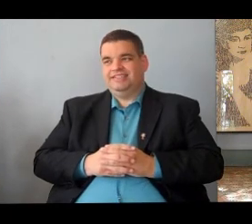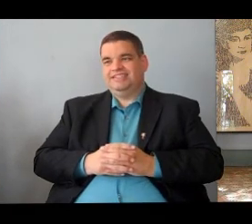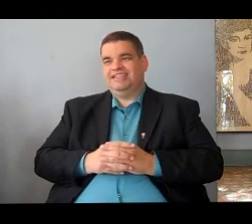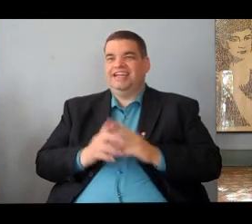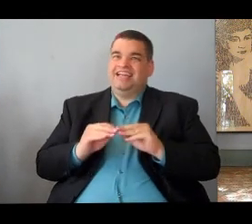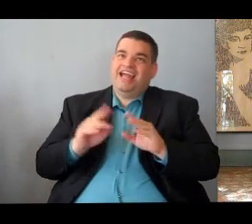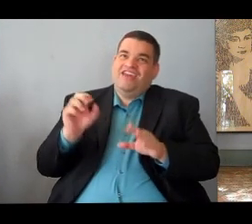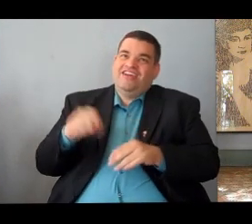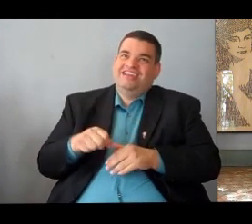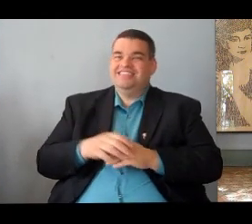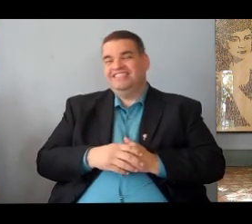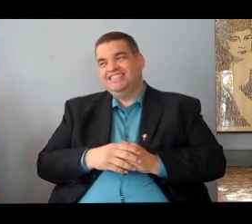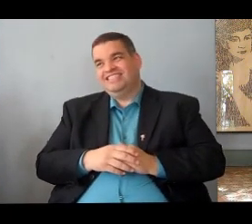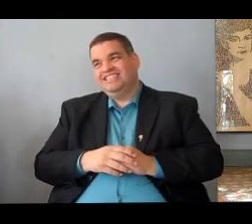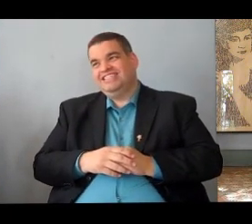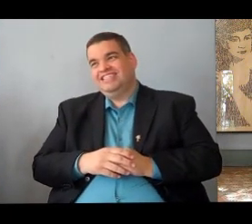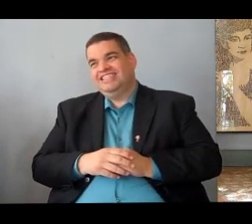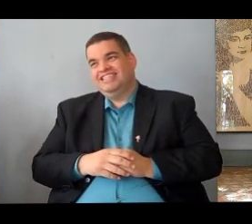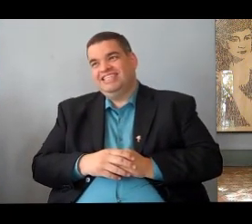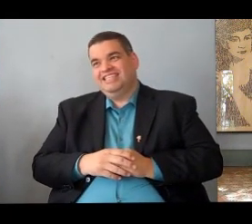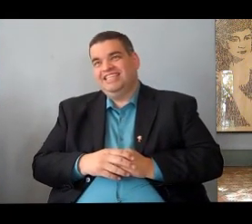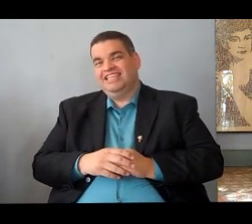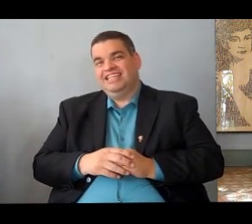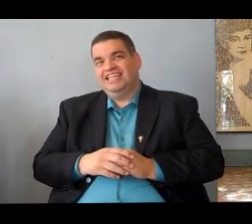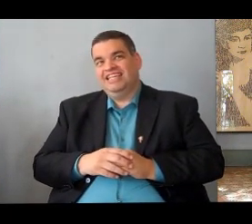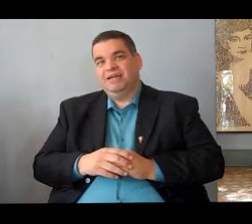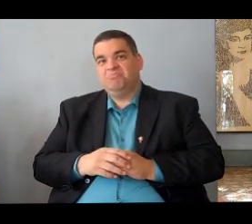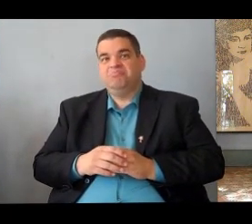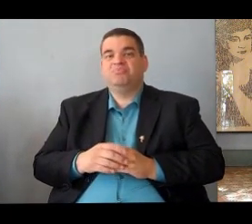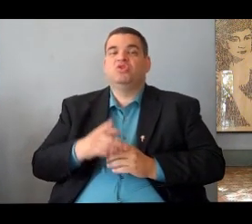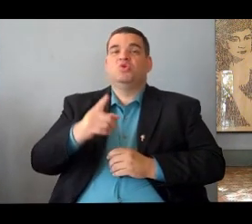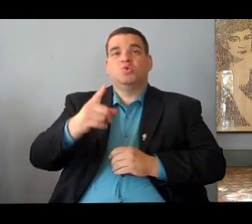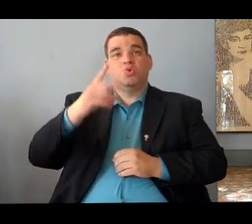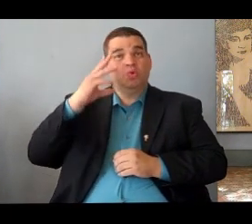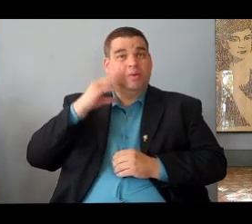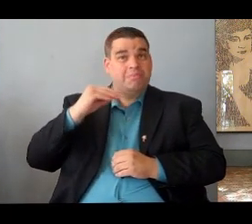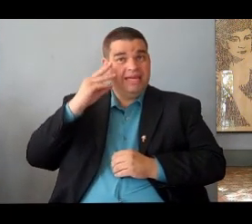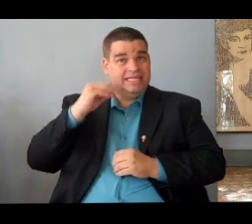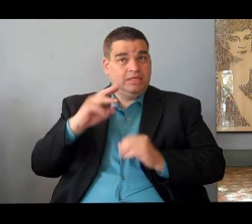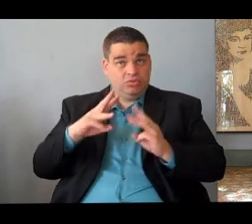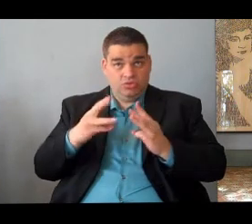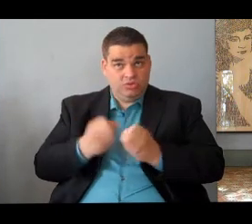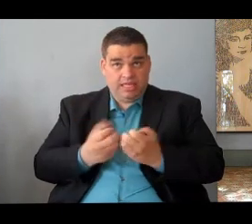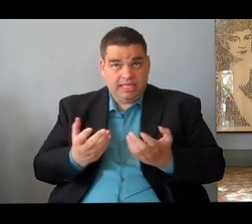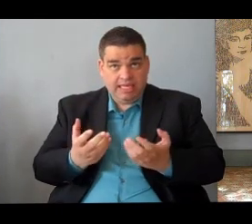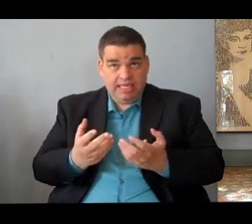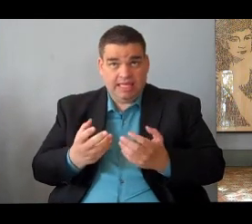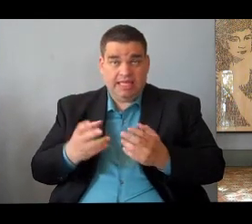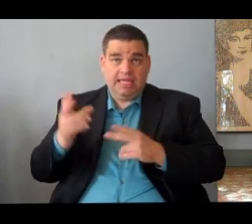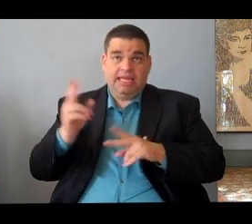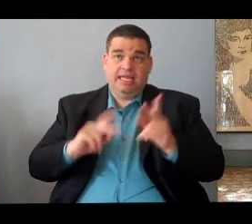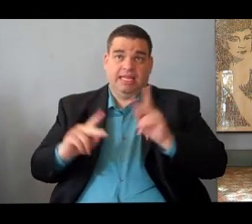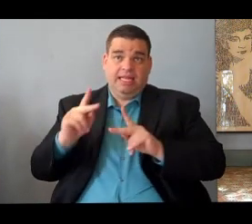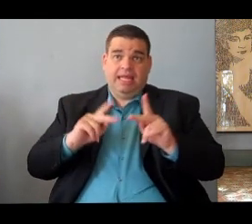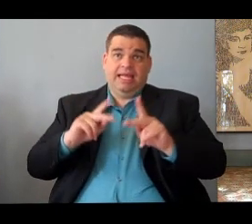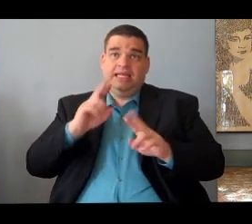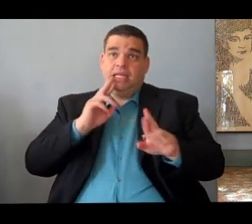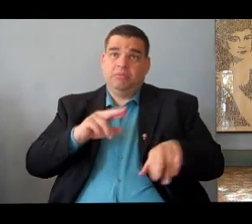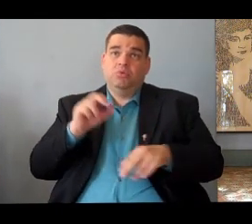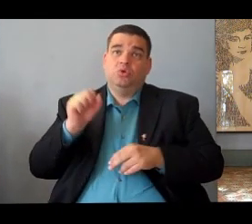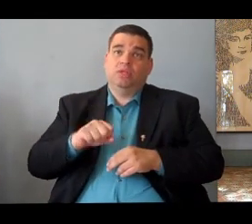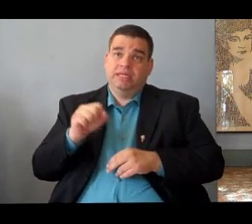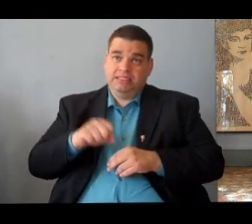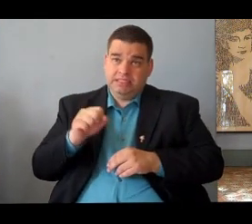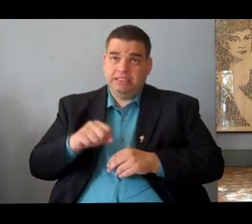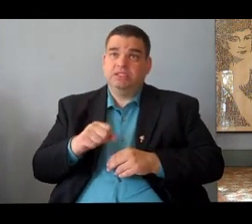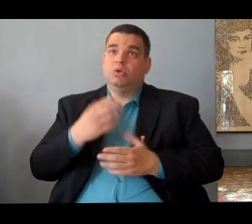que sí. Y entonces, o sea, tu experiencia con esos talleres... La gente responde. Sí, responden muchas